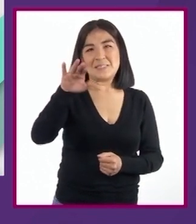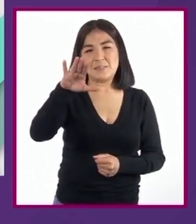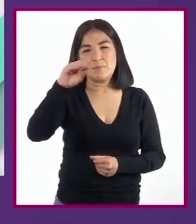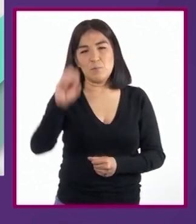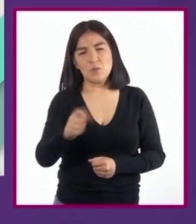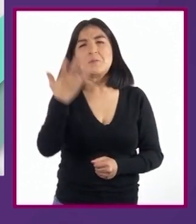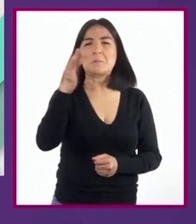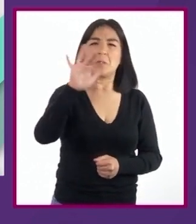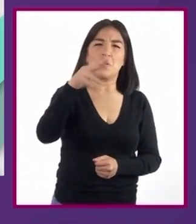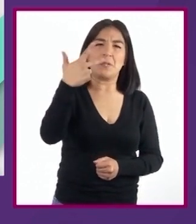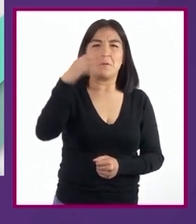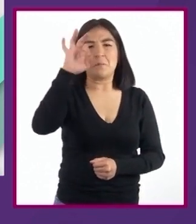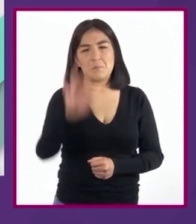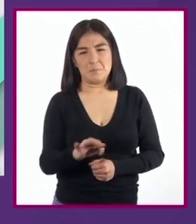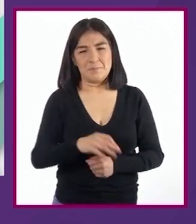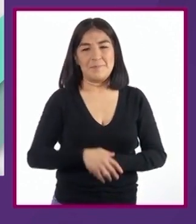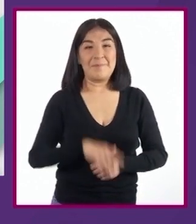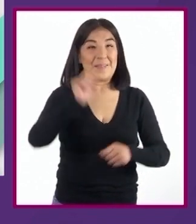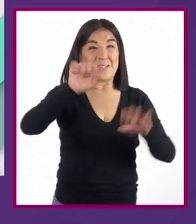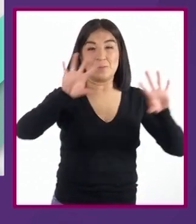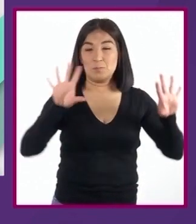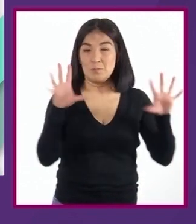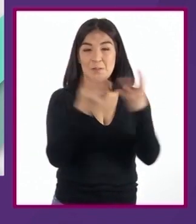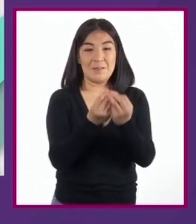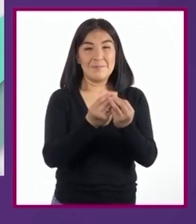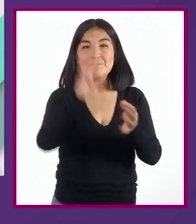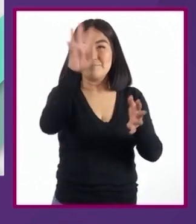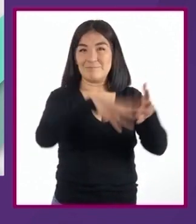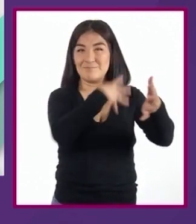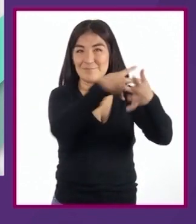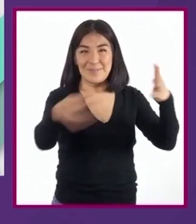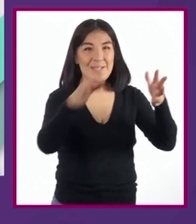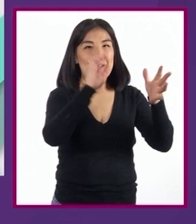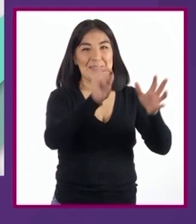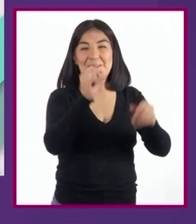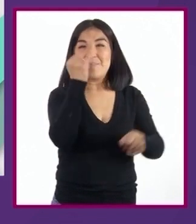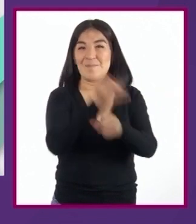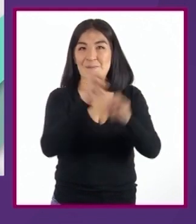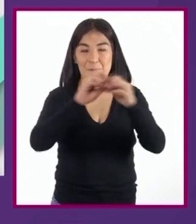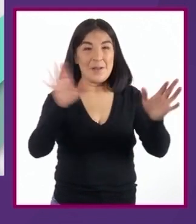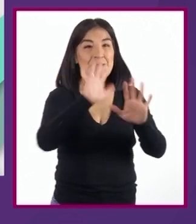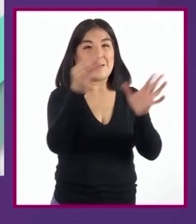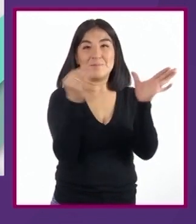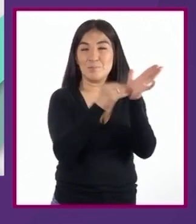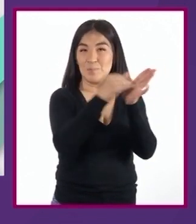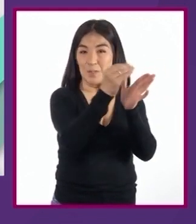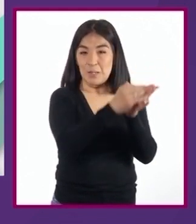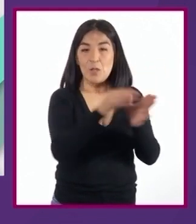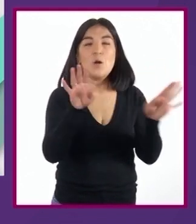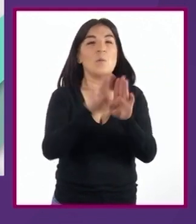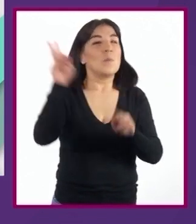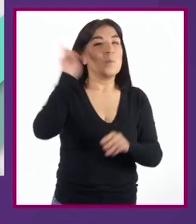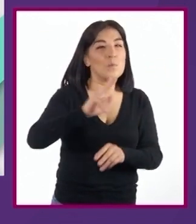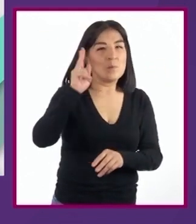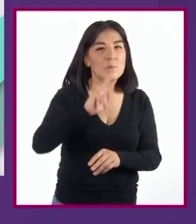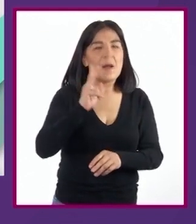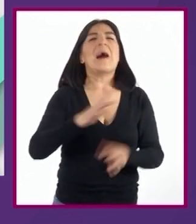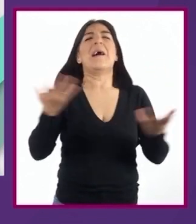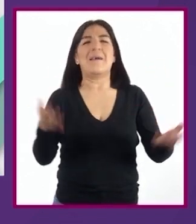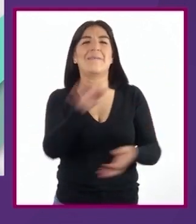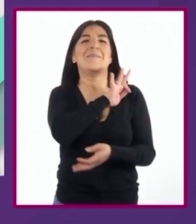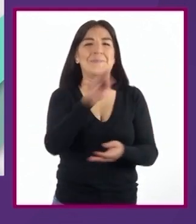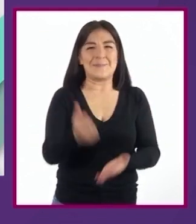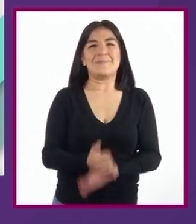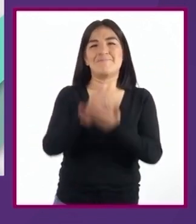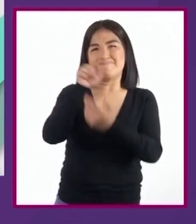58%. Con la tabla completa y manejando la misma representación de probabilidad, ya podemos